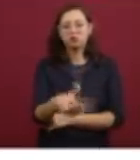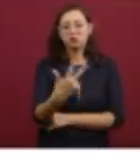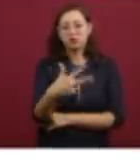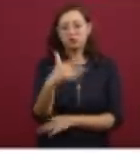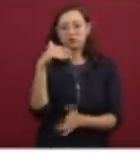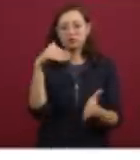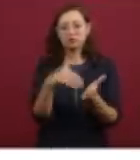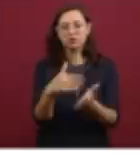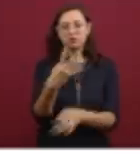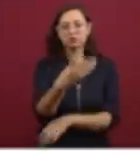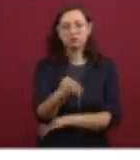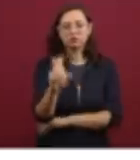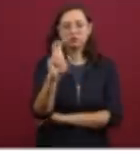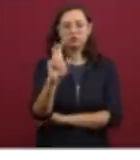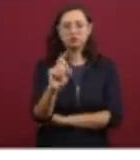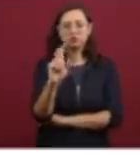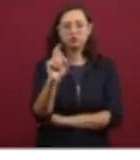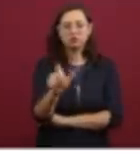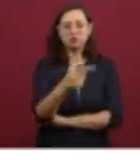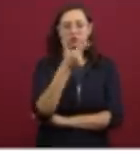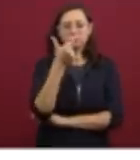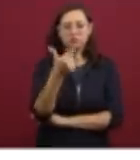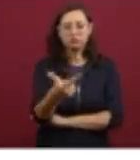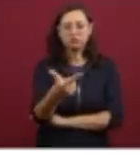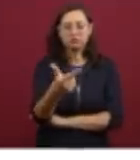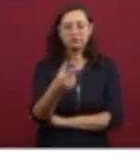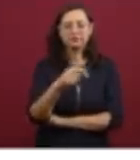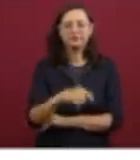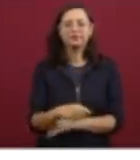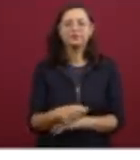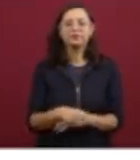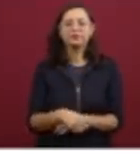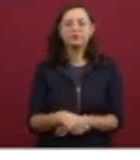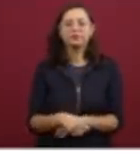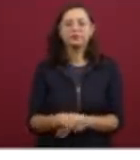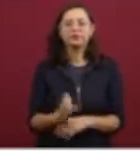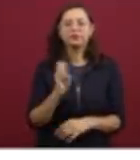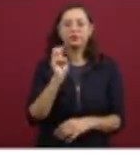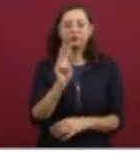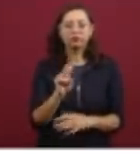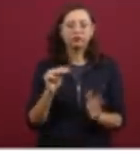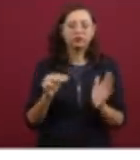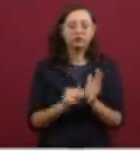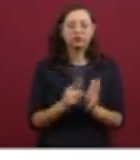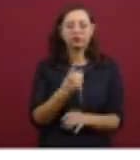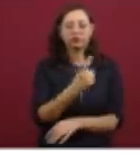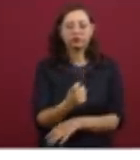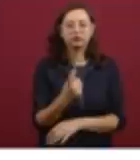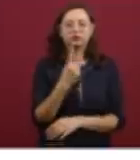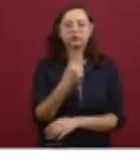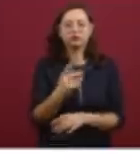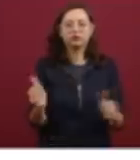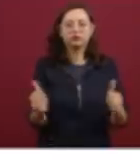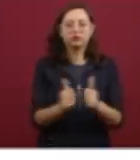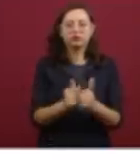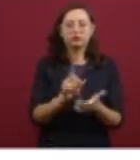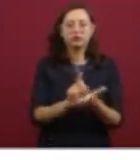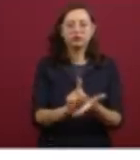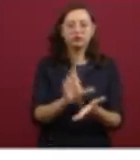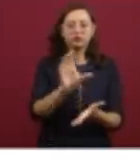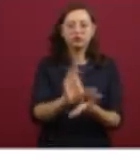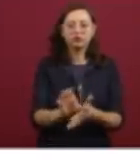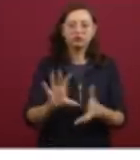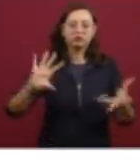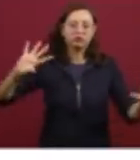213.437. Y de ellos, 3.101 niños tienen alguna discapacidad. Este sería el